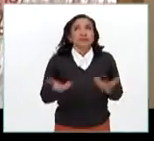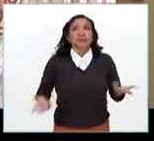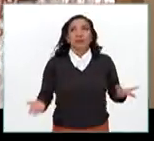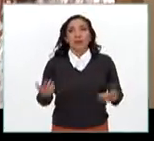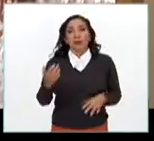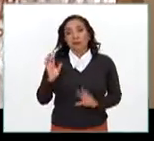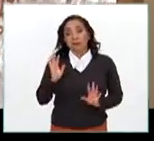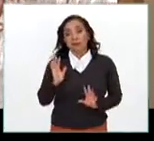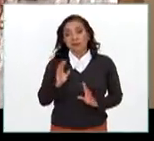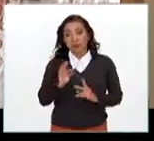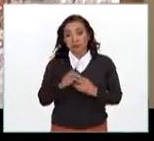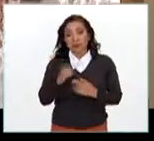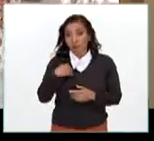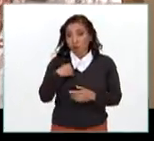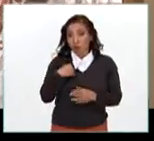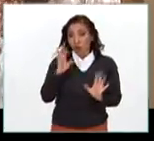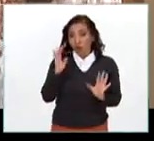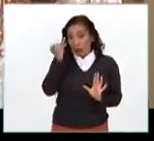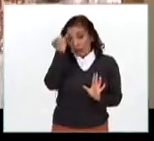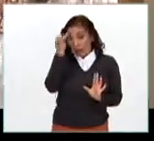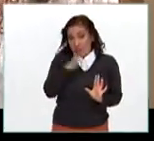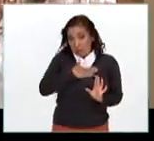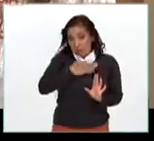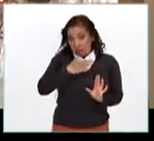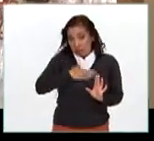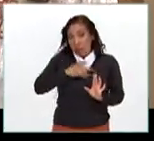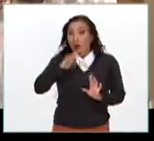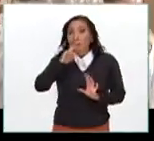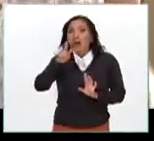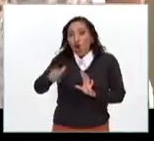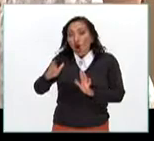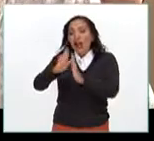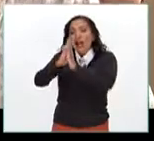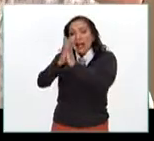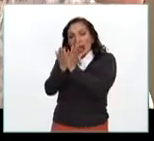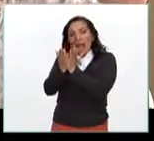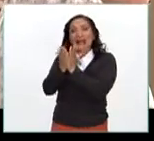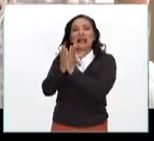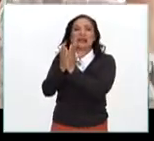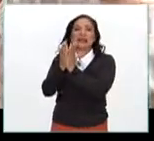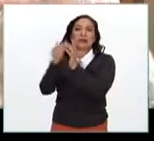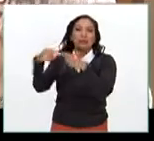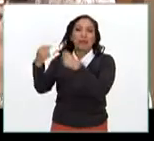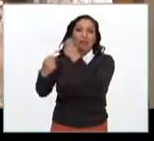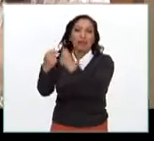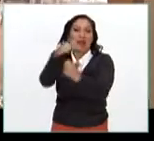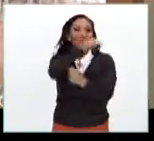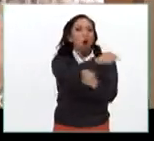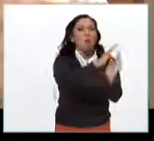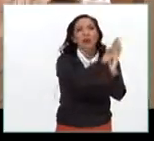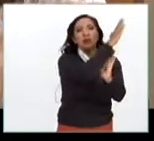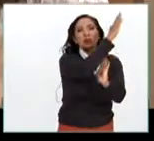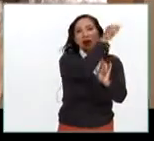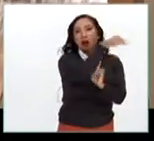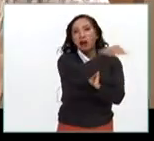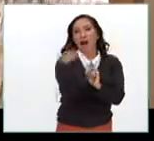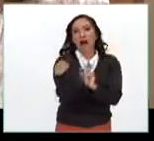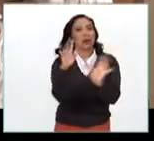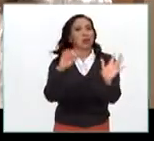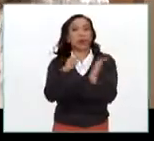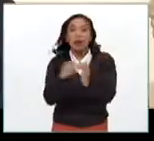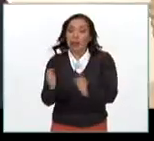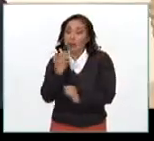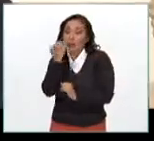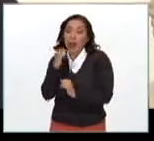Entonces, yo soy de las que abogo por las librerías, por las bibliotecas y por el fomento a la lectura desde la